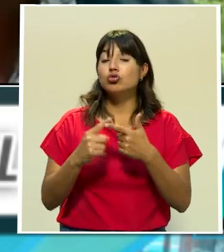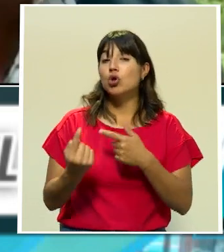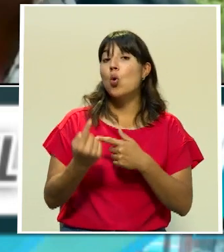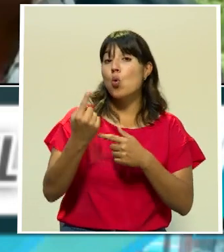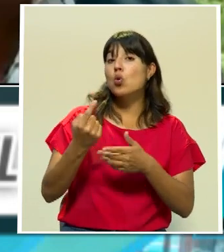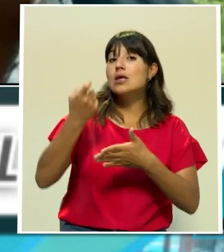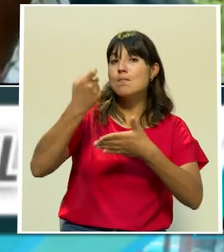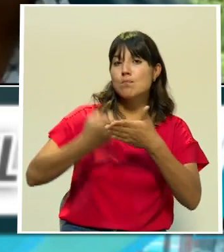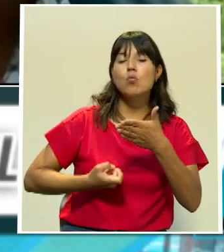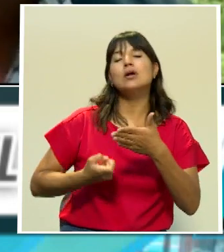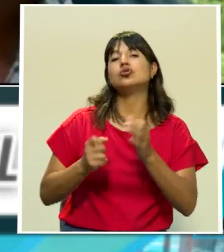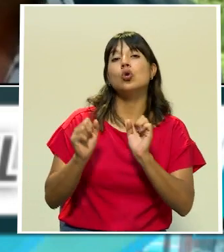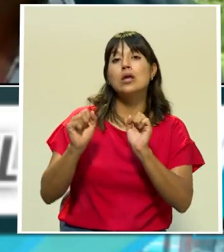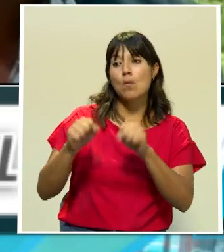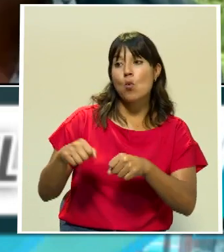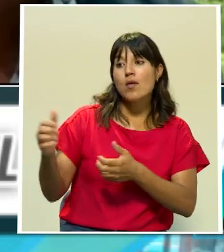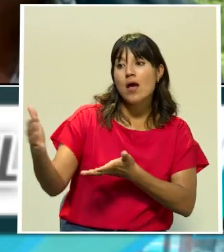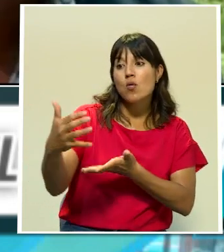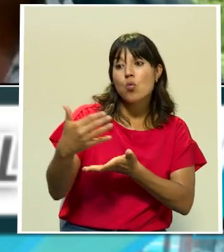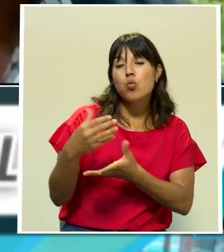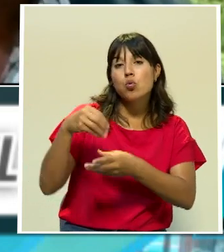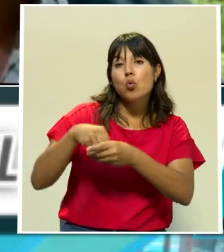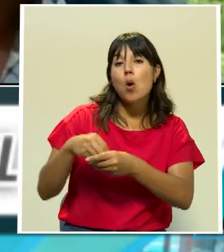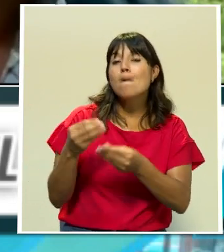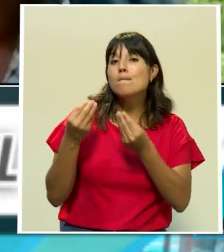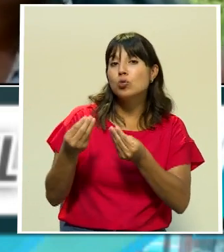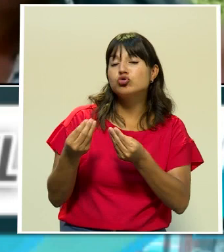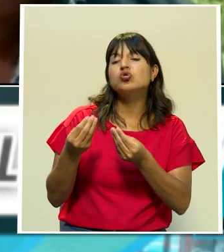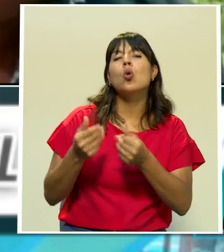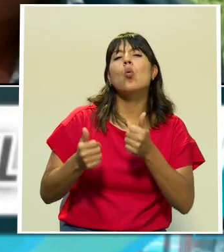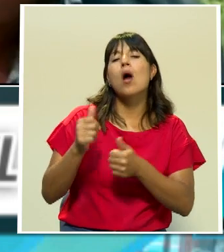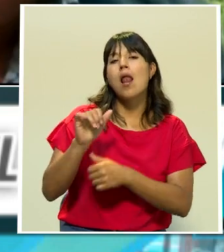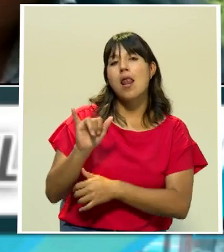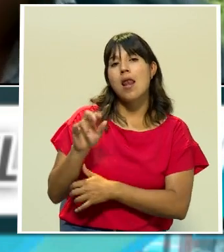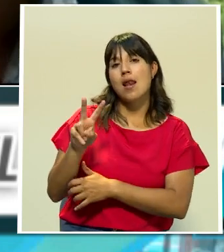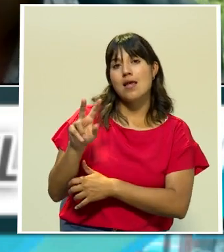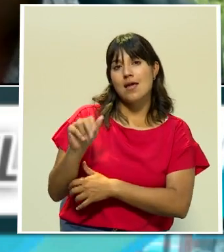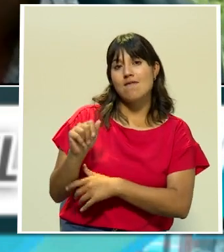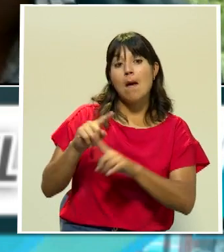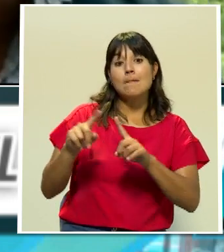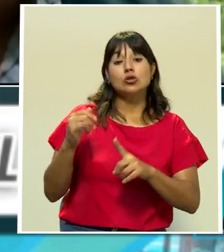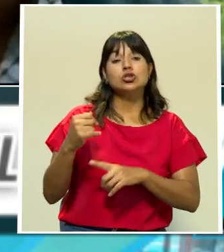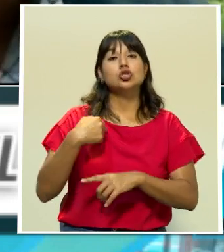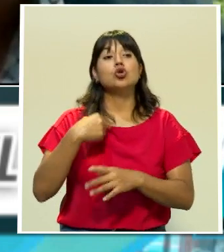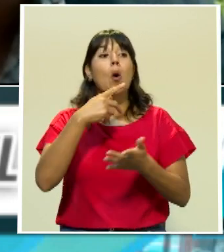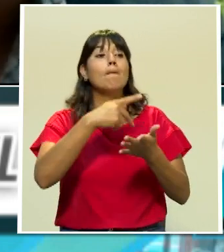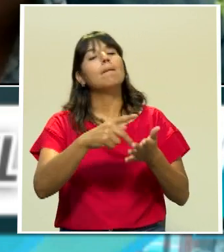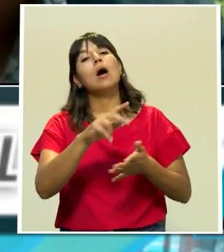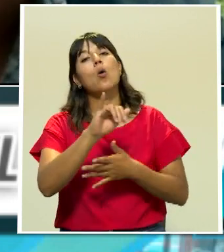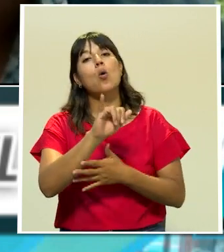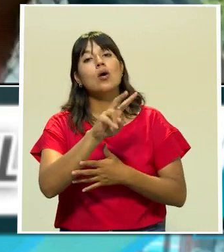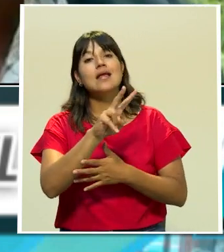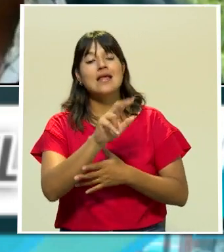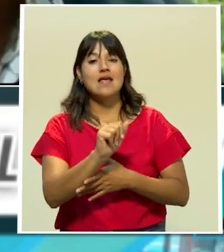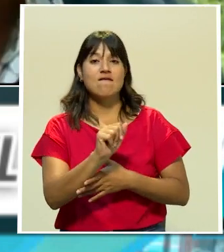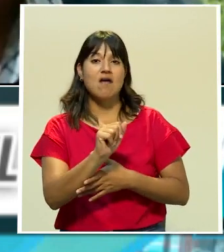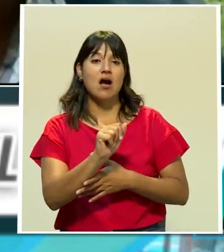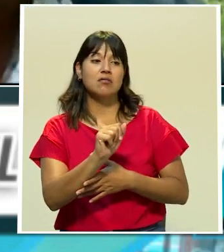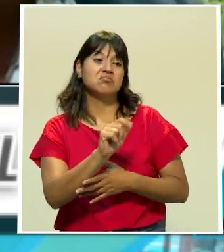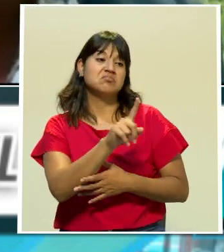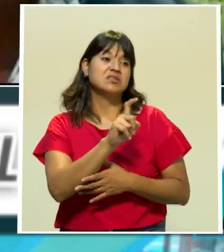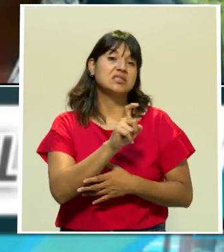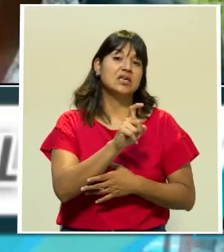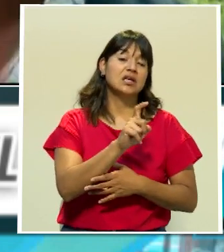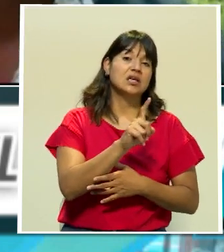mayor cantidad de recursos aporta, pues es el IVA. Pero resulta que si yo pago un IVA de 100 colones, teniendo un ingreso de